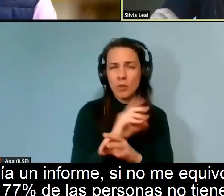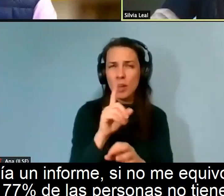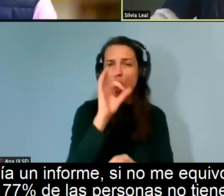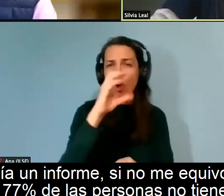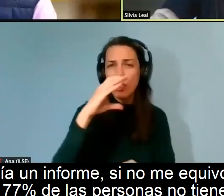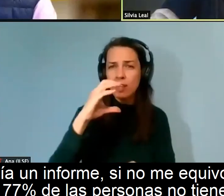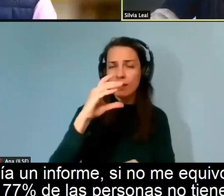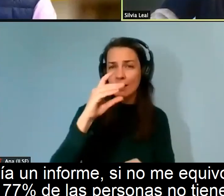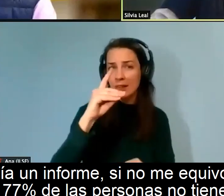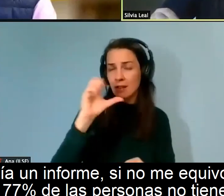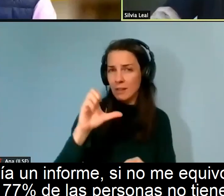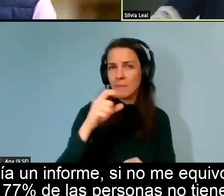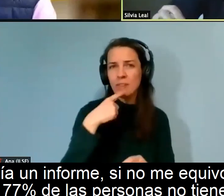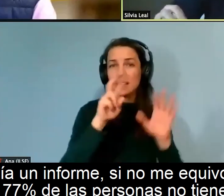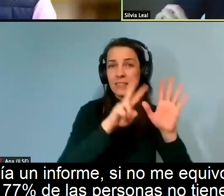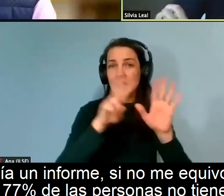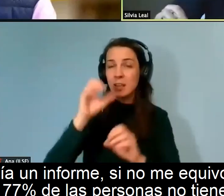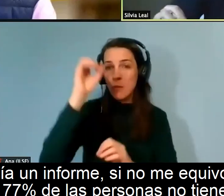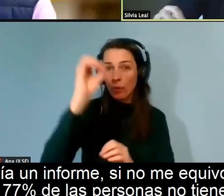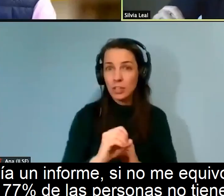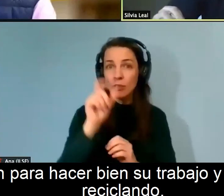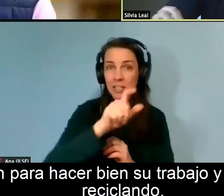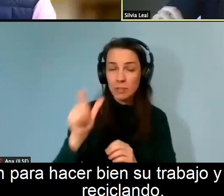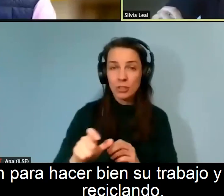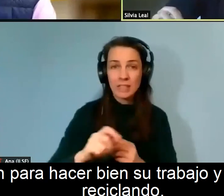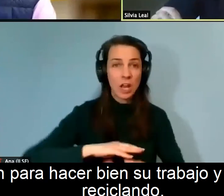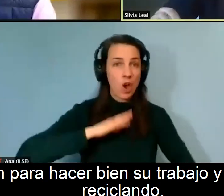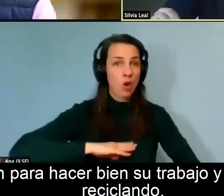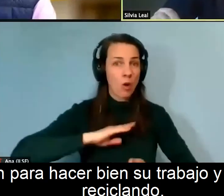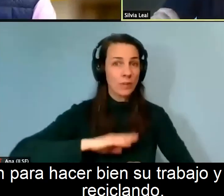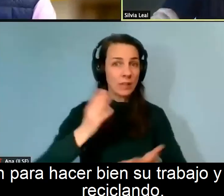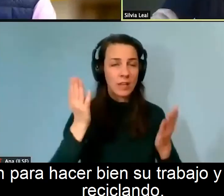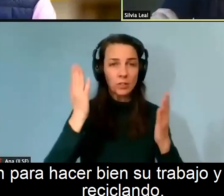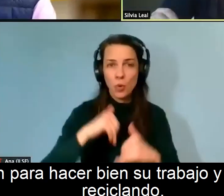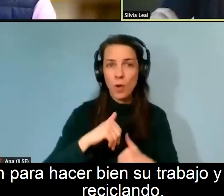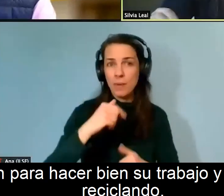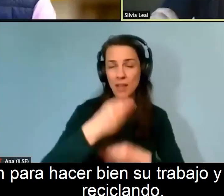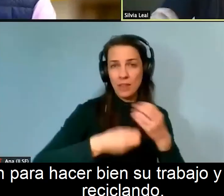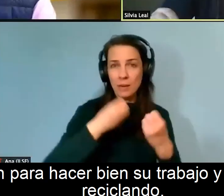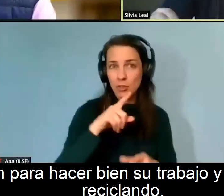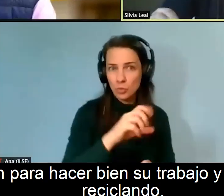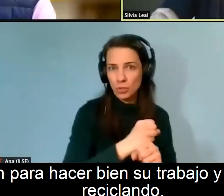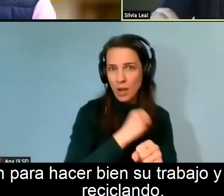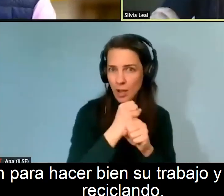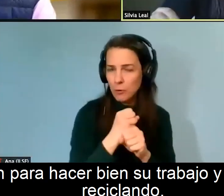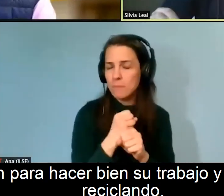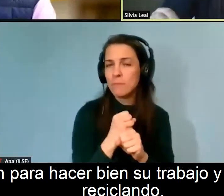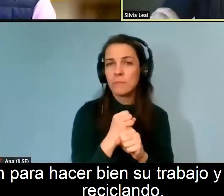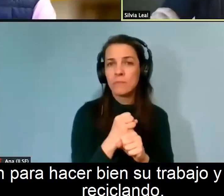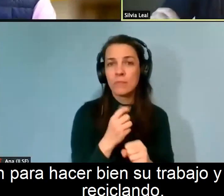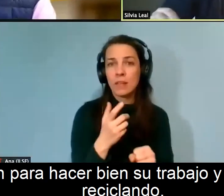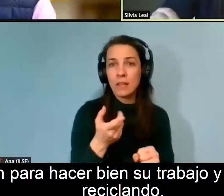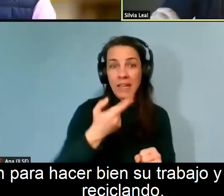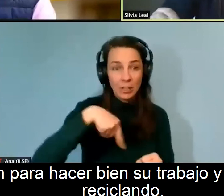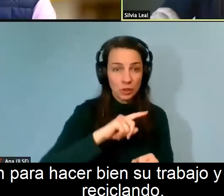que el 77% de las personas no tienen las competencias que necesitan para hacer bien su trabajo y que no nos